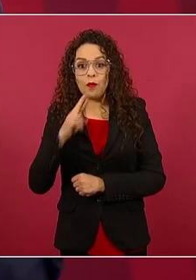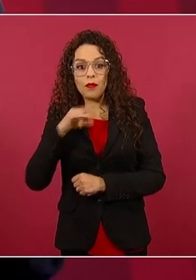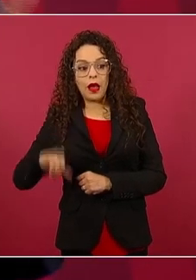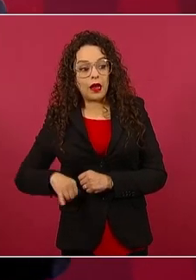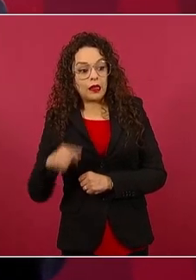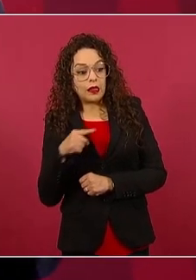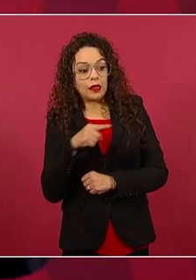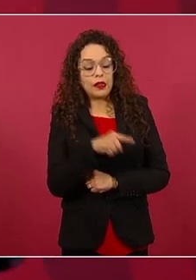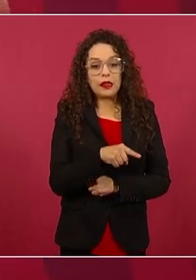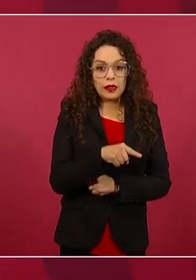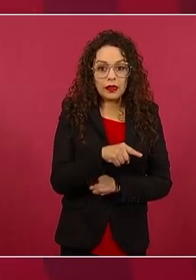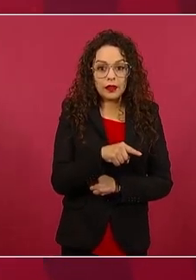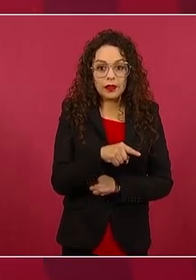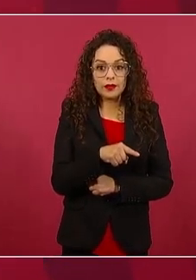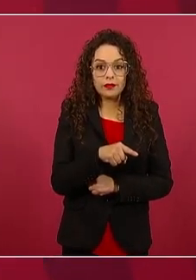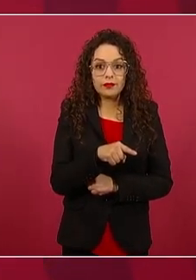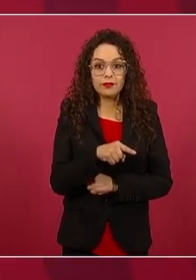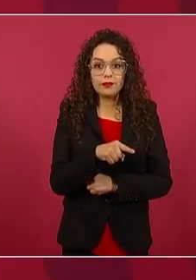se vuelven feministas,